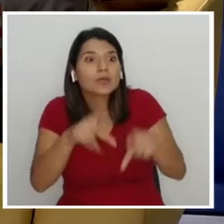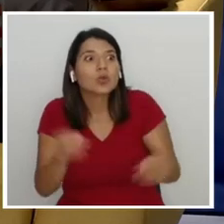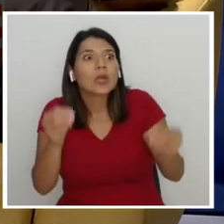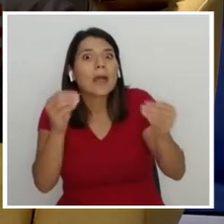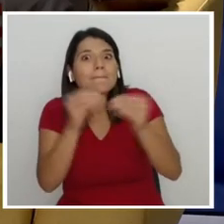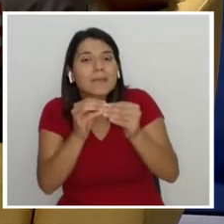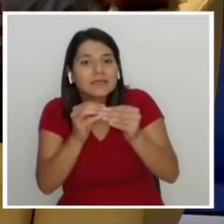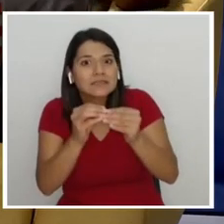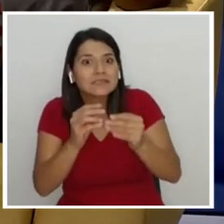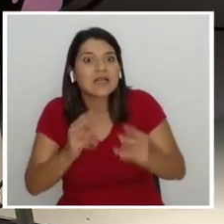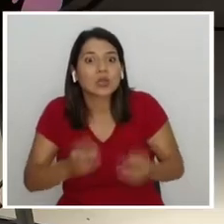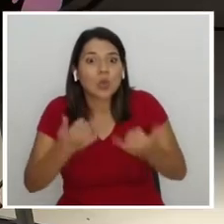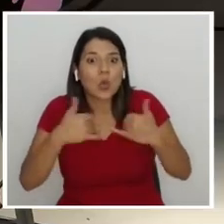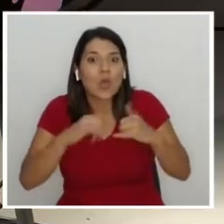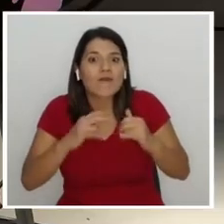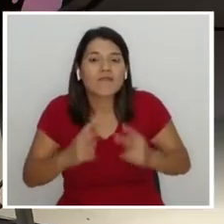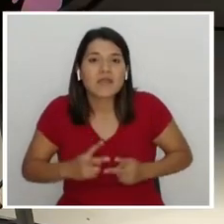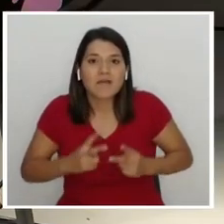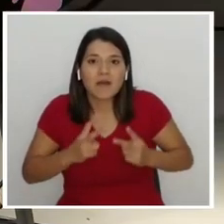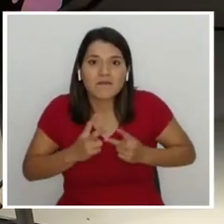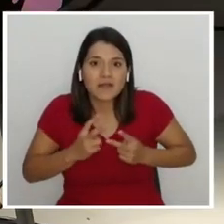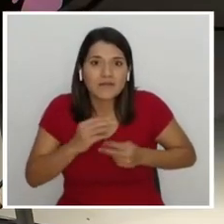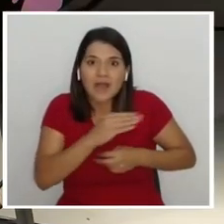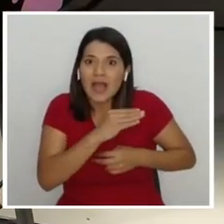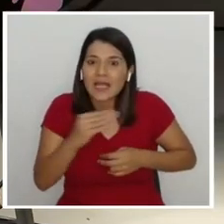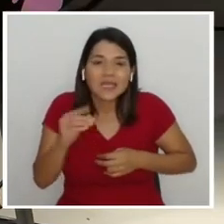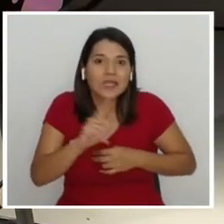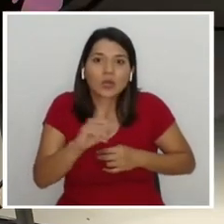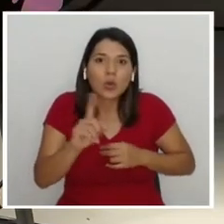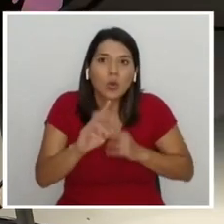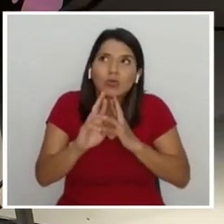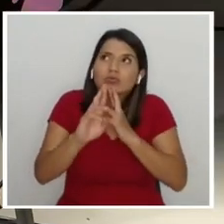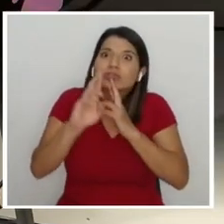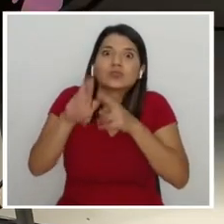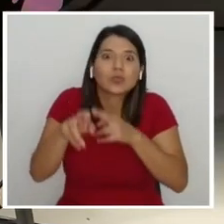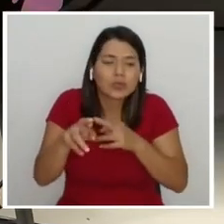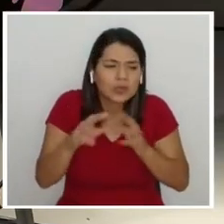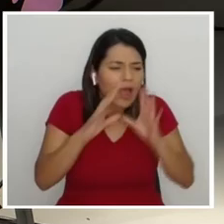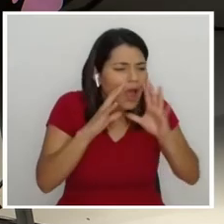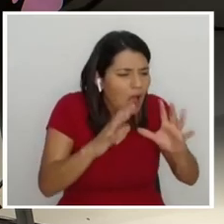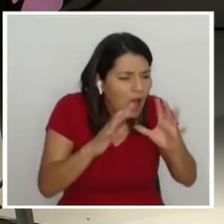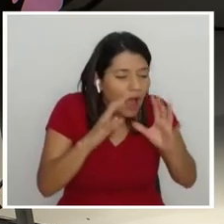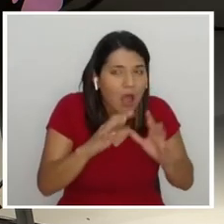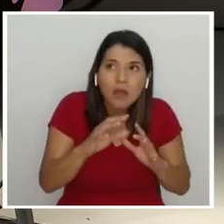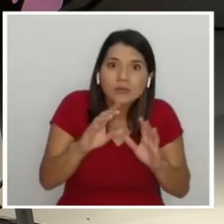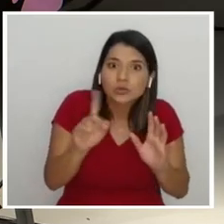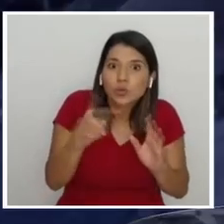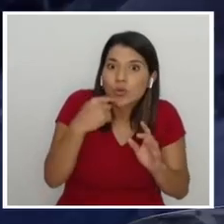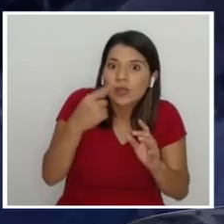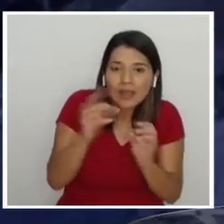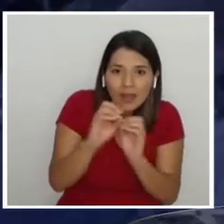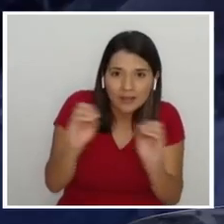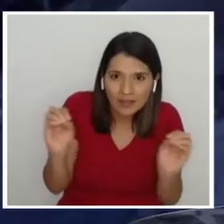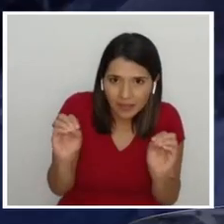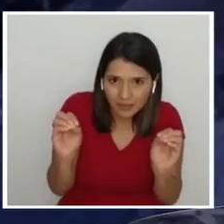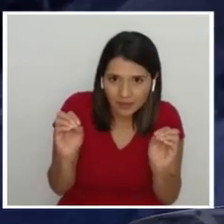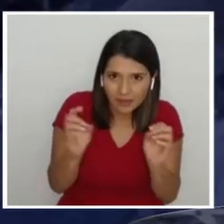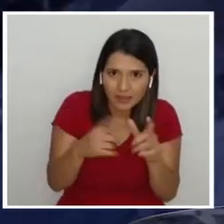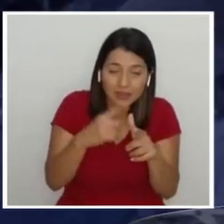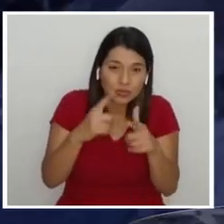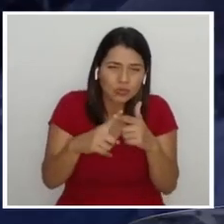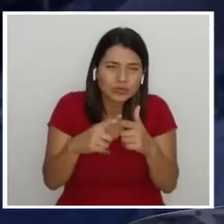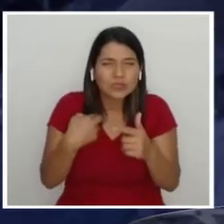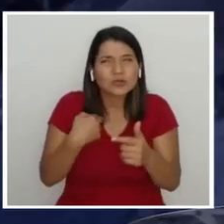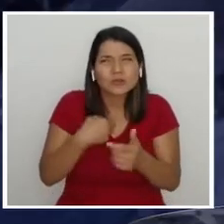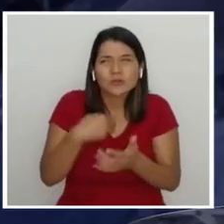Esa incertidumbre lo acompaña a uno, pues hay un momento en que hay que detenerse porque ya no encuentra unos signos de vida, pero